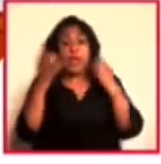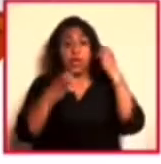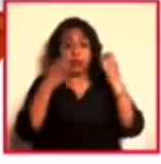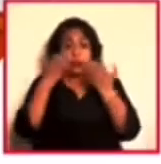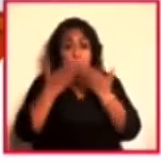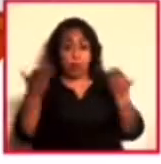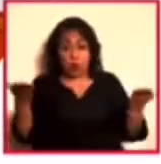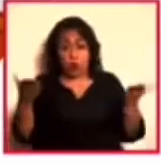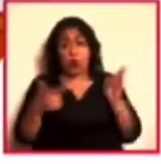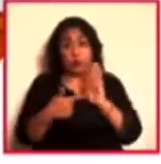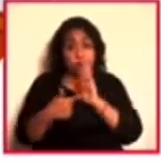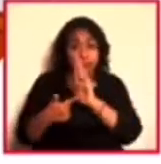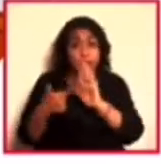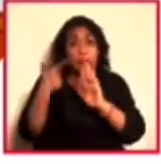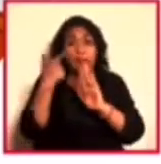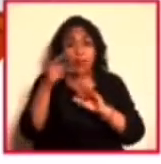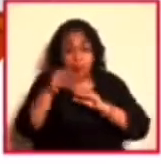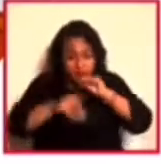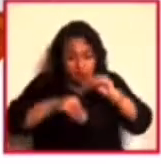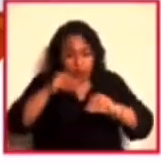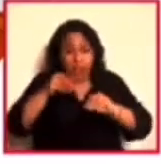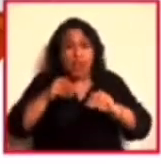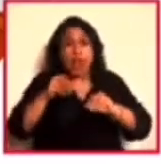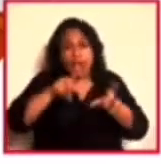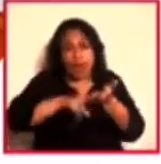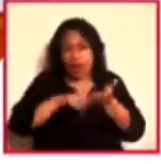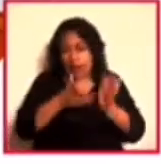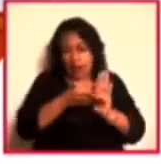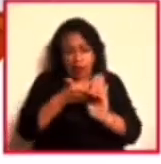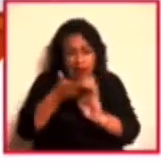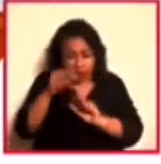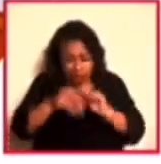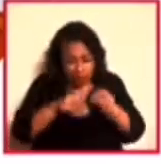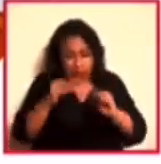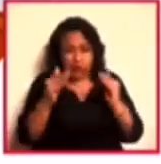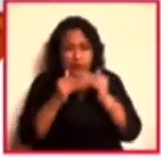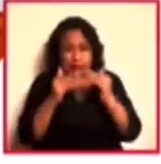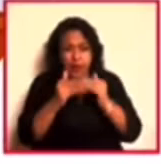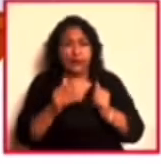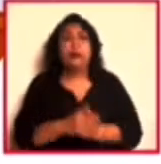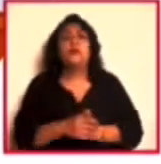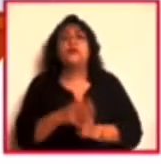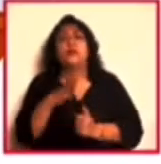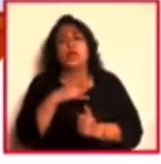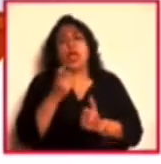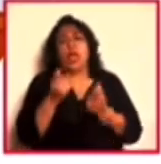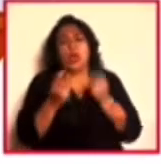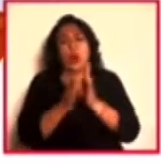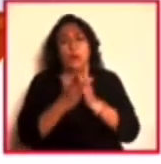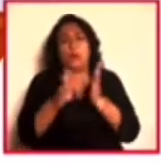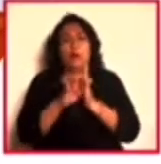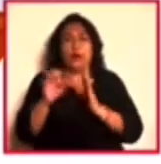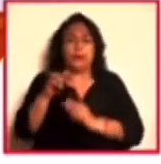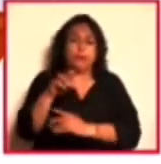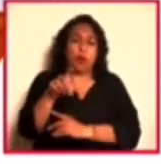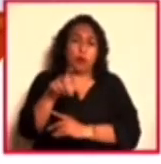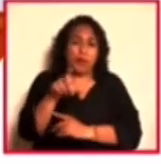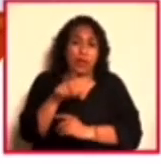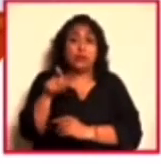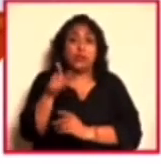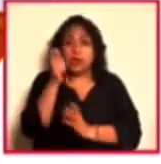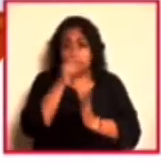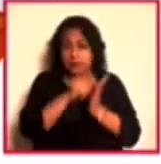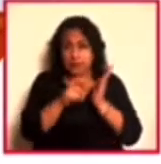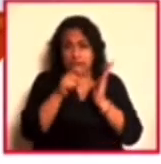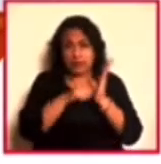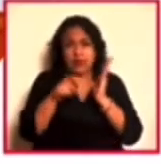presenta incluye una maqueta que la reconstruye. Tenemos algunas publicaciones como la de Max Scheto, donde se escribe una